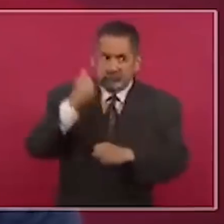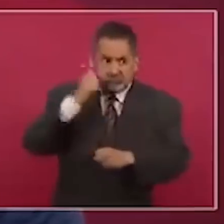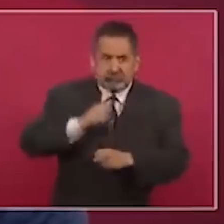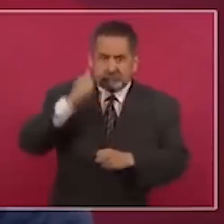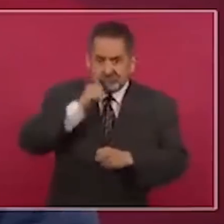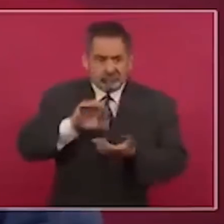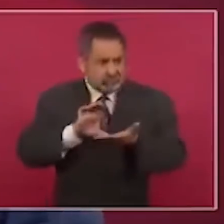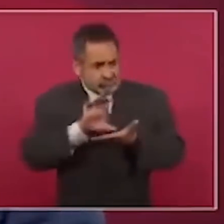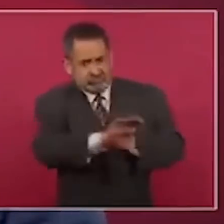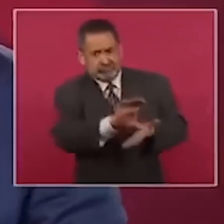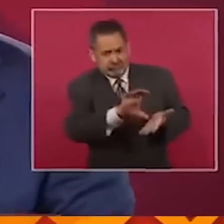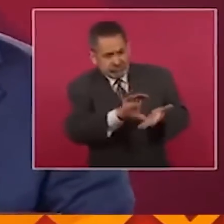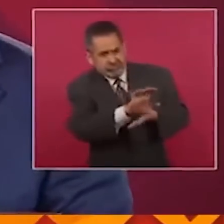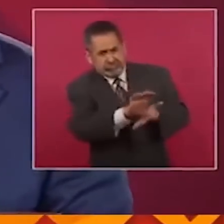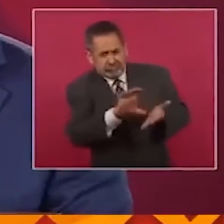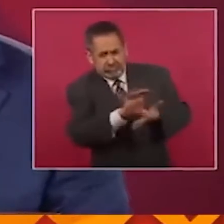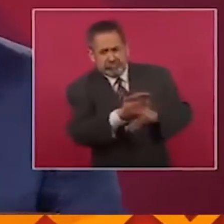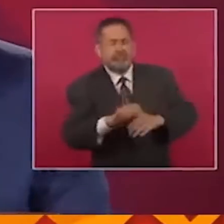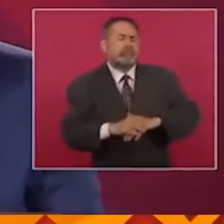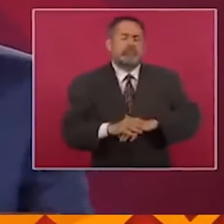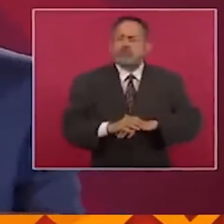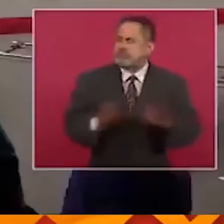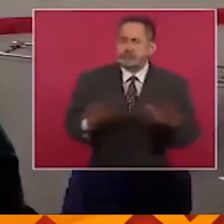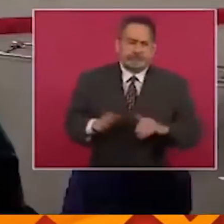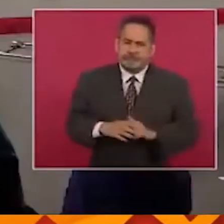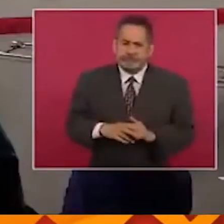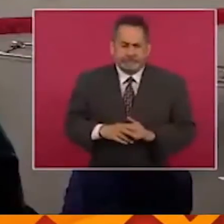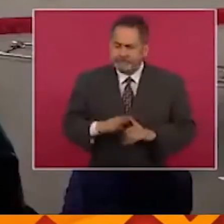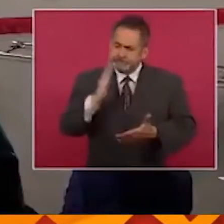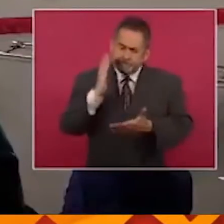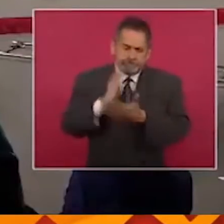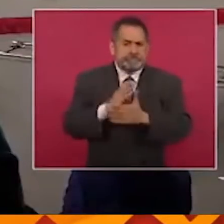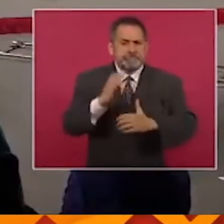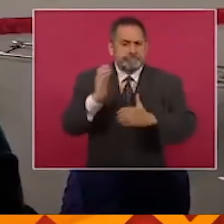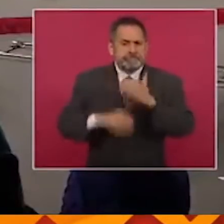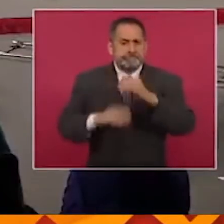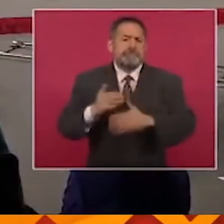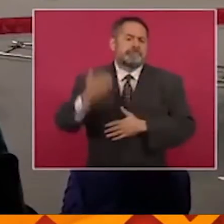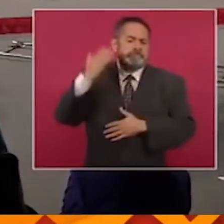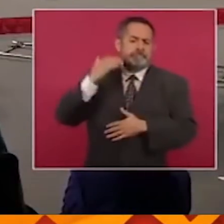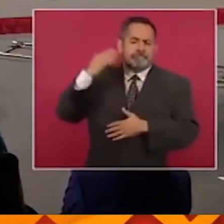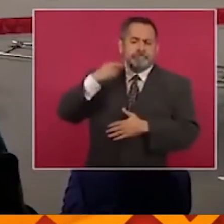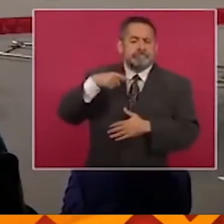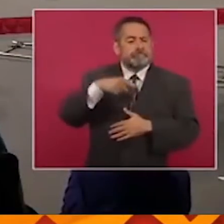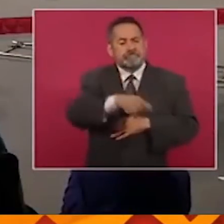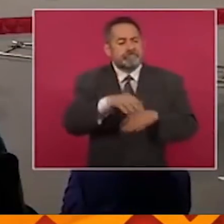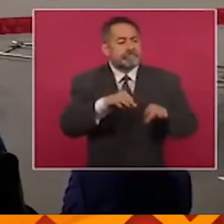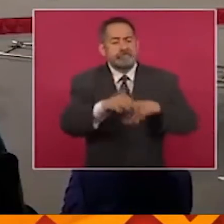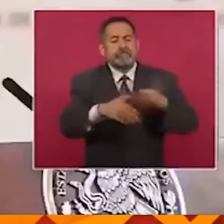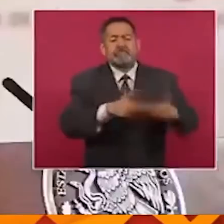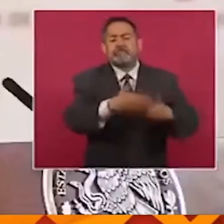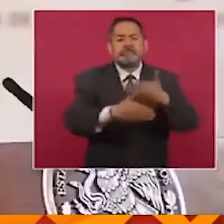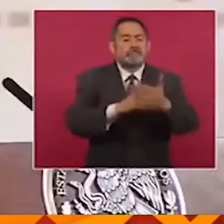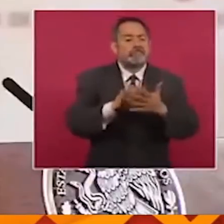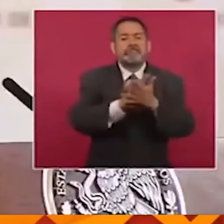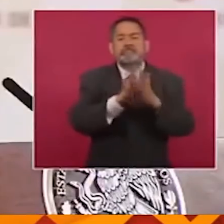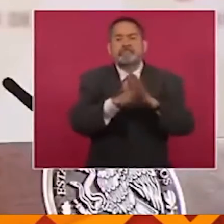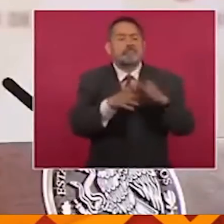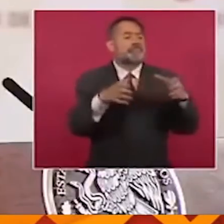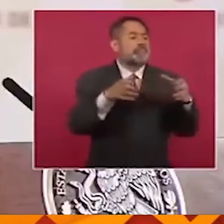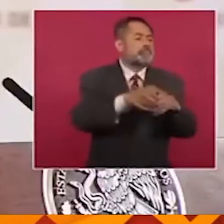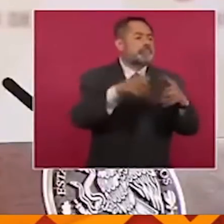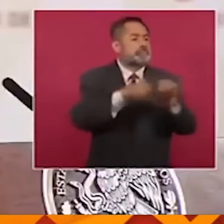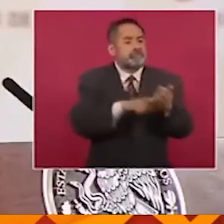meses, como actualmente sucede, que fue un mecanismo que en su momento pervirtió la actividad democrática de los partidos